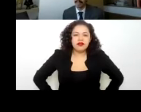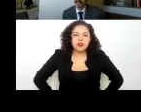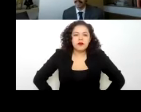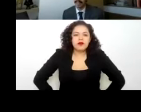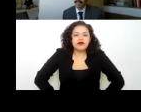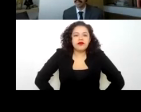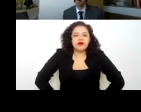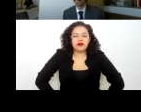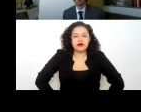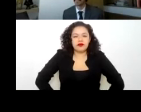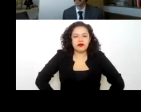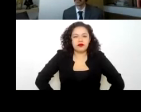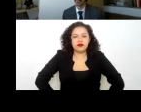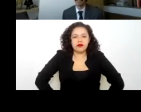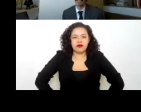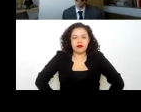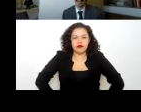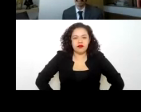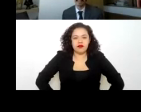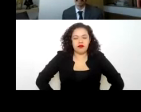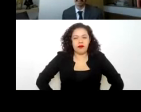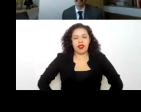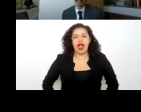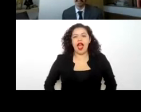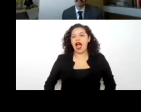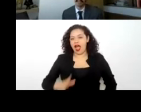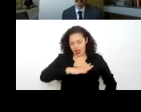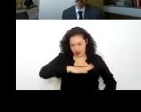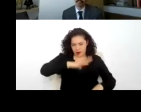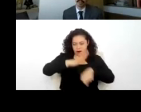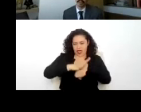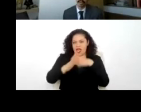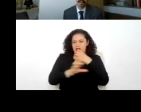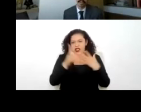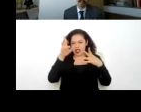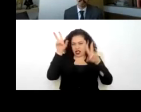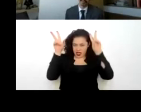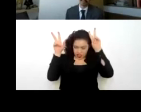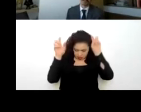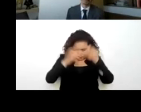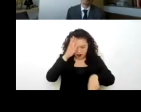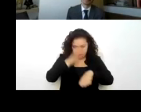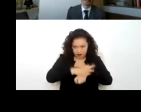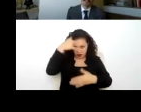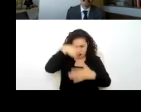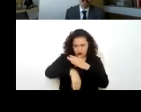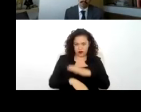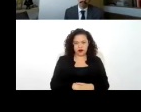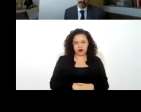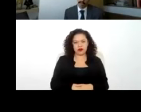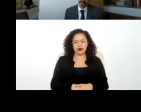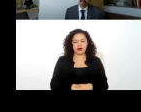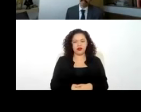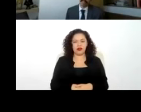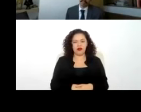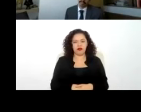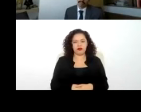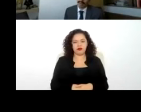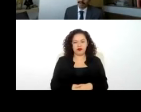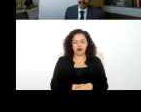más de complejidad en las operaciones, y aquí ya podemos ver el otorgamiento